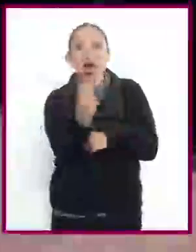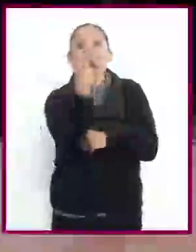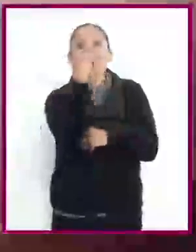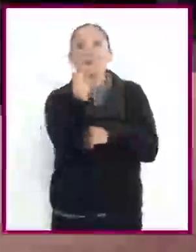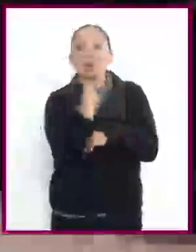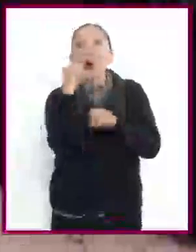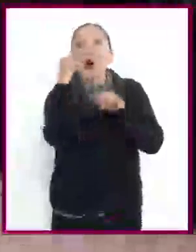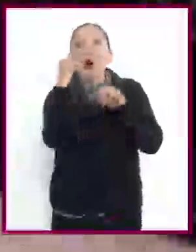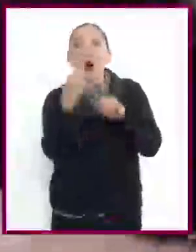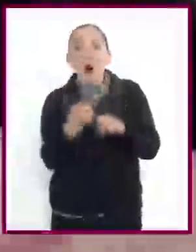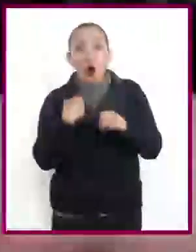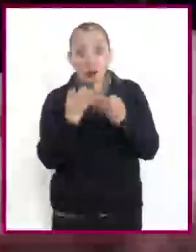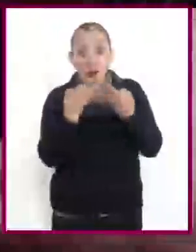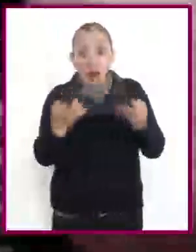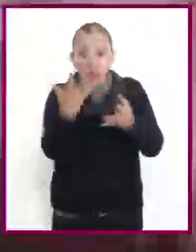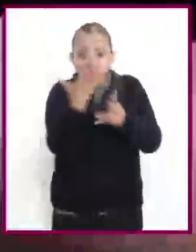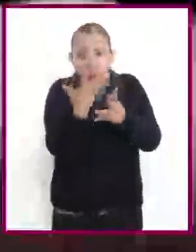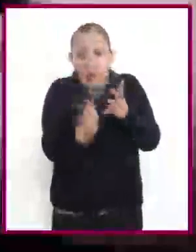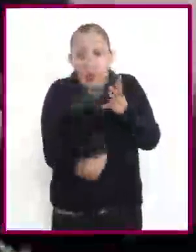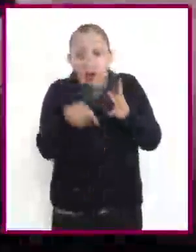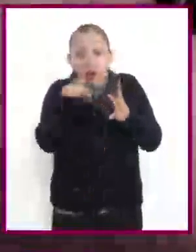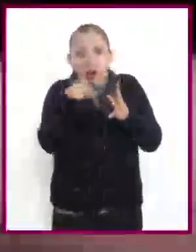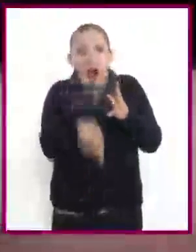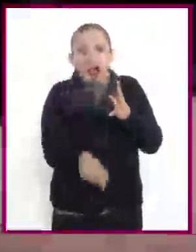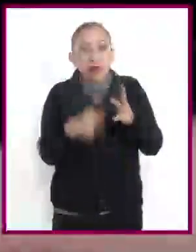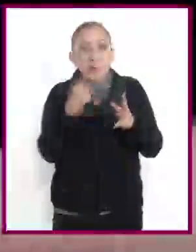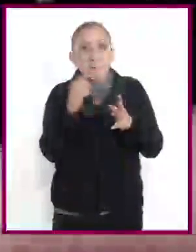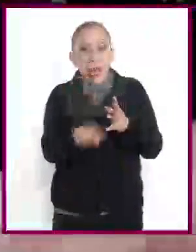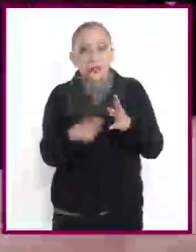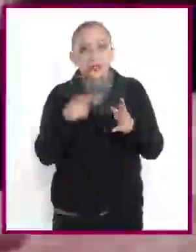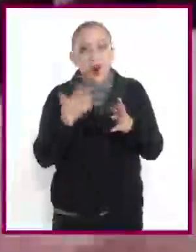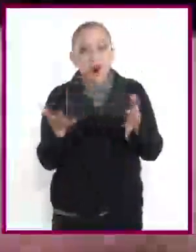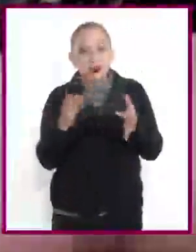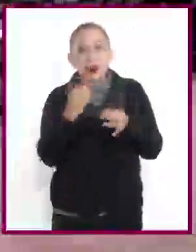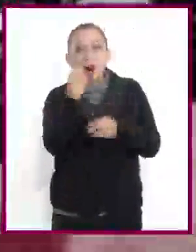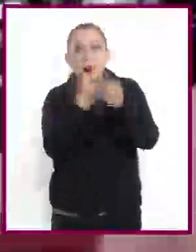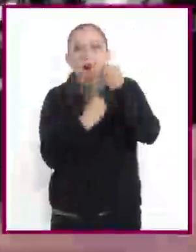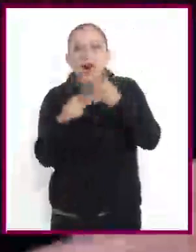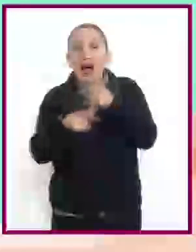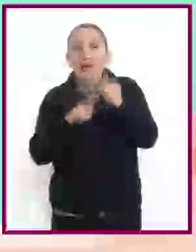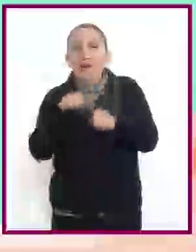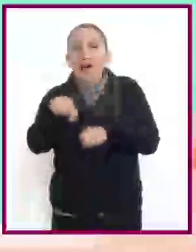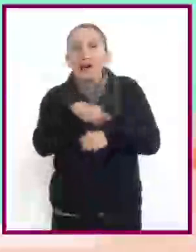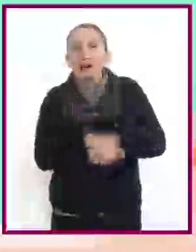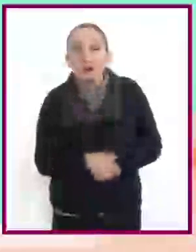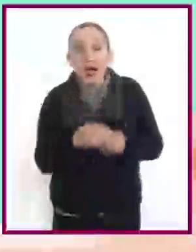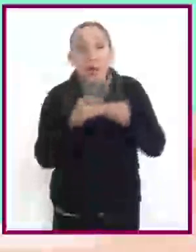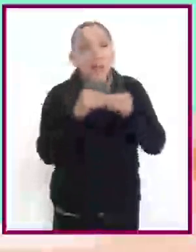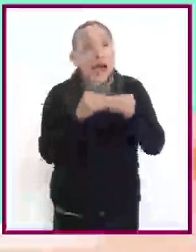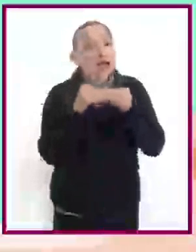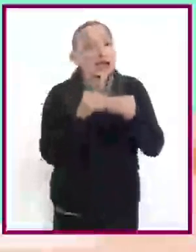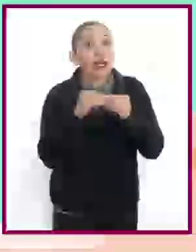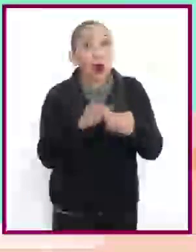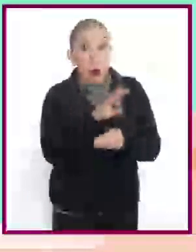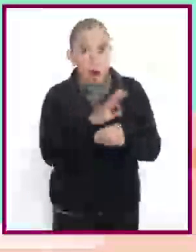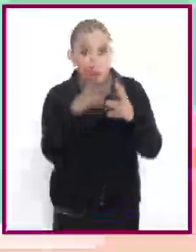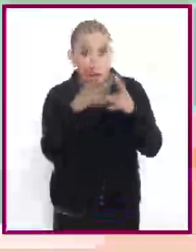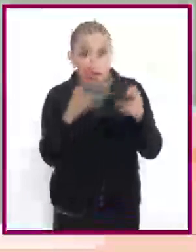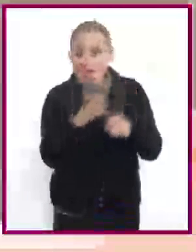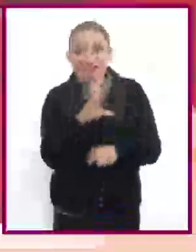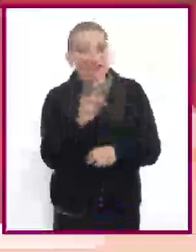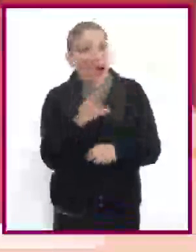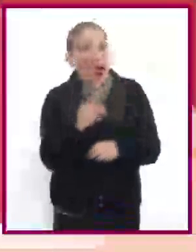mares son afectados por este tipo de basura que no puede biodegradarse. Se fragmenta en minúsculos pedazos tóxicos